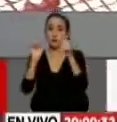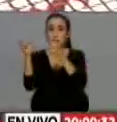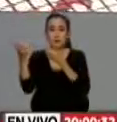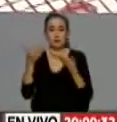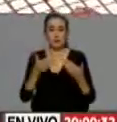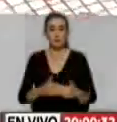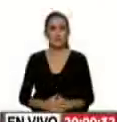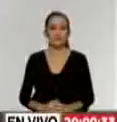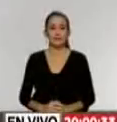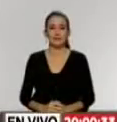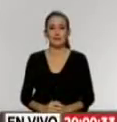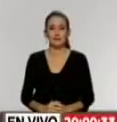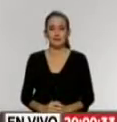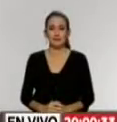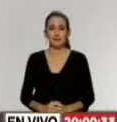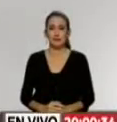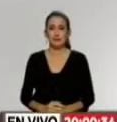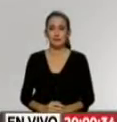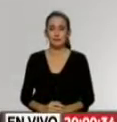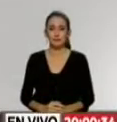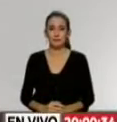Bienvenidos.